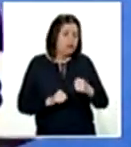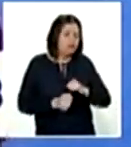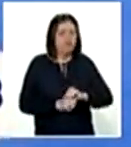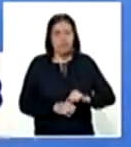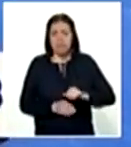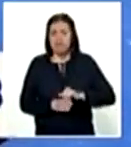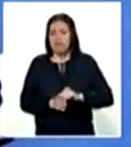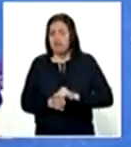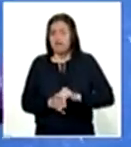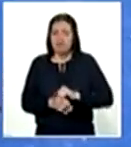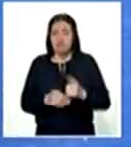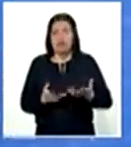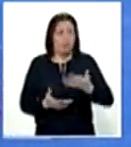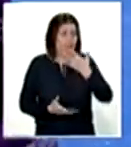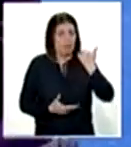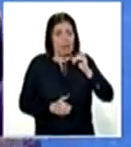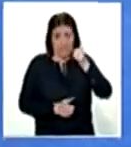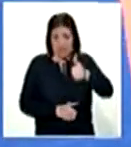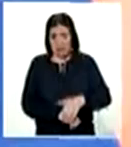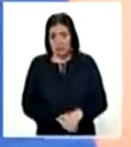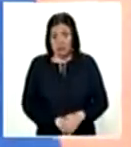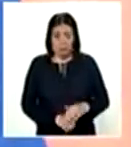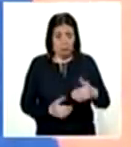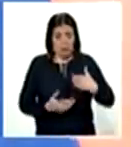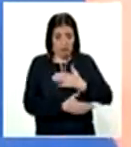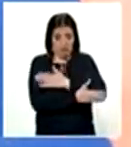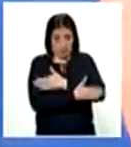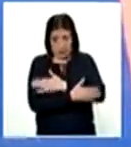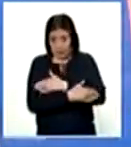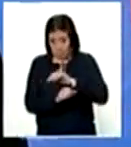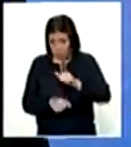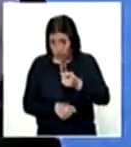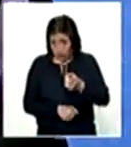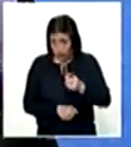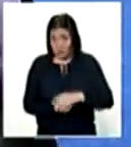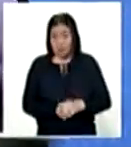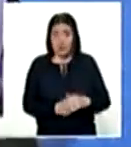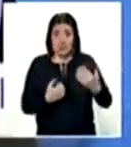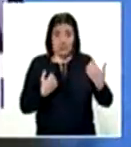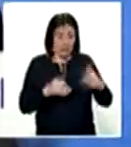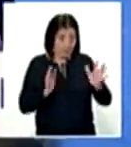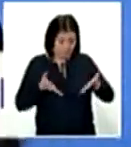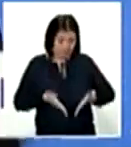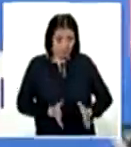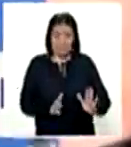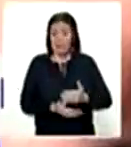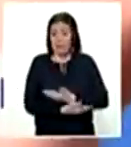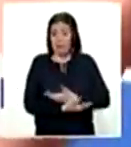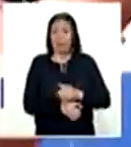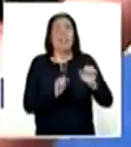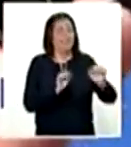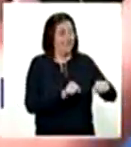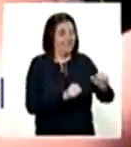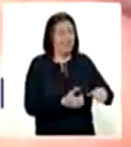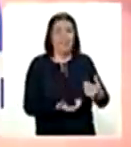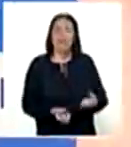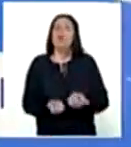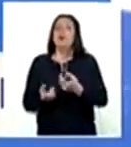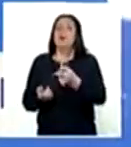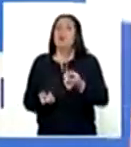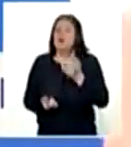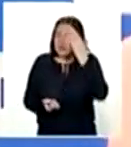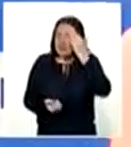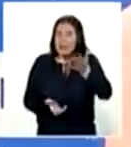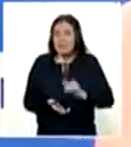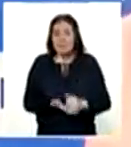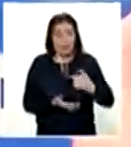ya mejor para mañana. ¿Se te puede felicitar ya? Porque nacieron los bebés, ¿cierto? Sí, ya nacieron, gracias. ¿Cuándo te enteraste? ¿Cómo te enteraste?